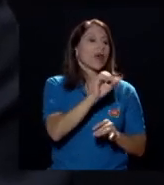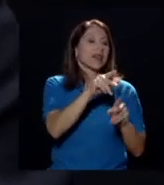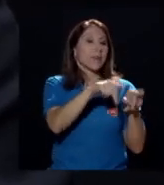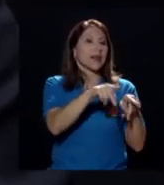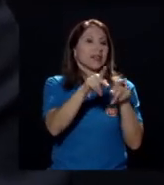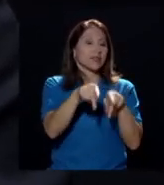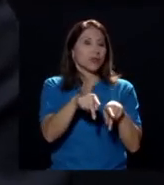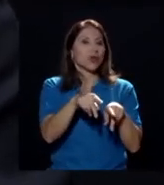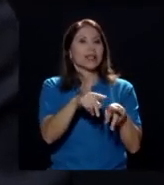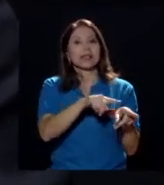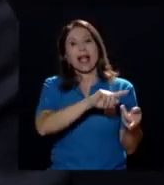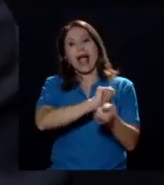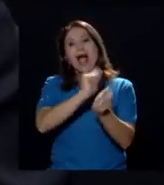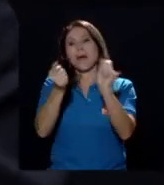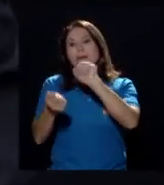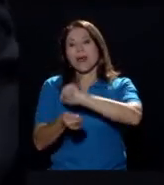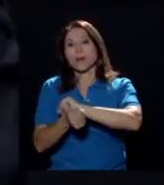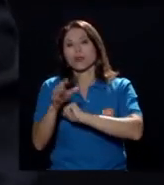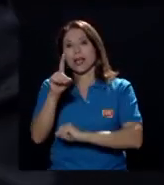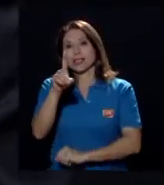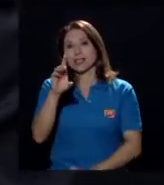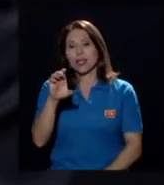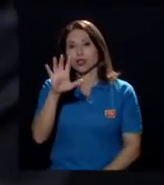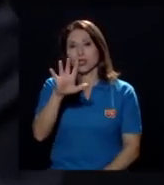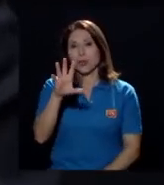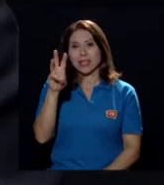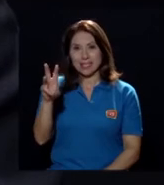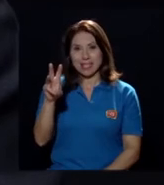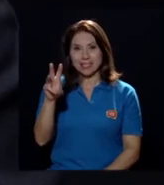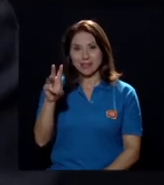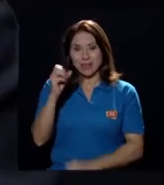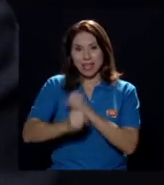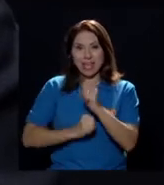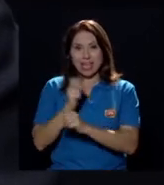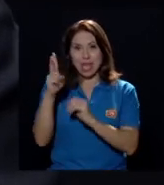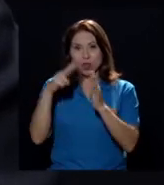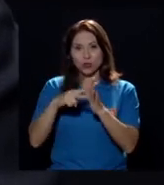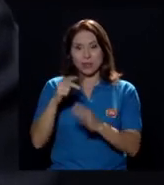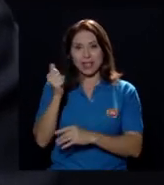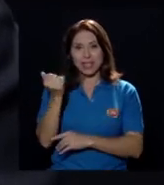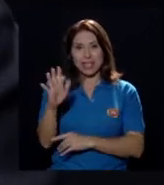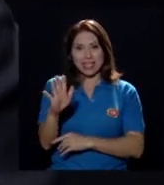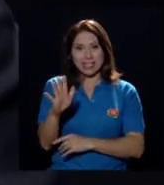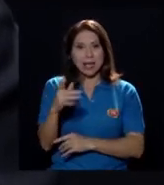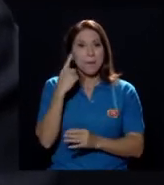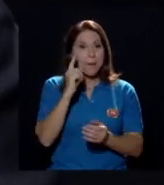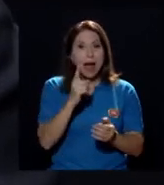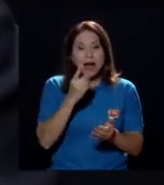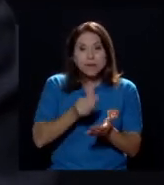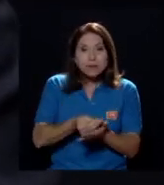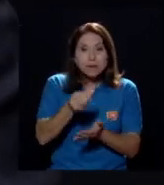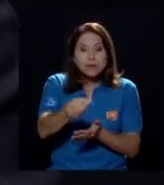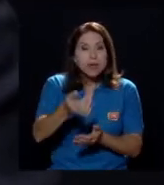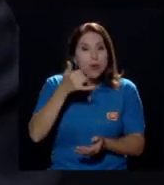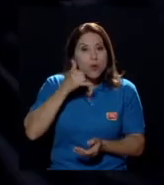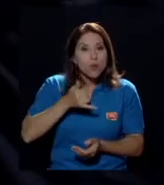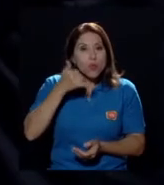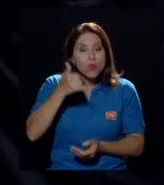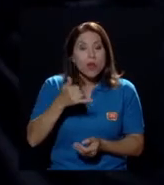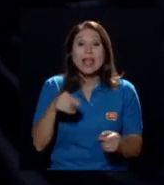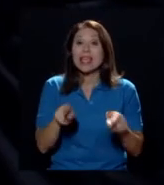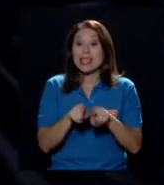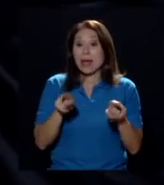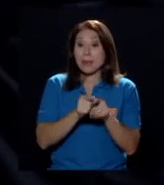en el 2015, las suscripciones de telefonía móvil. Y prácticamente las suscripciones de acceso a